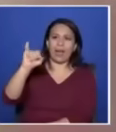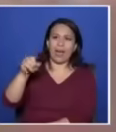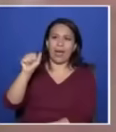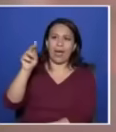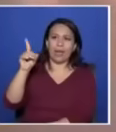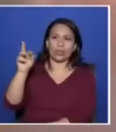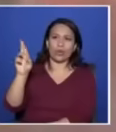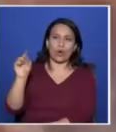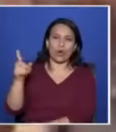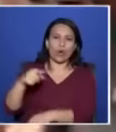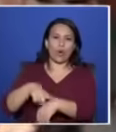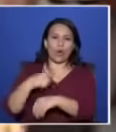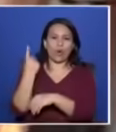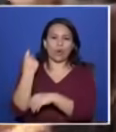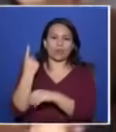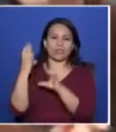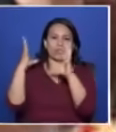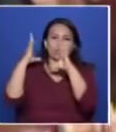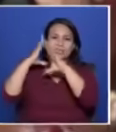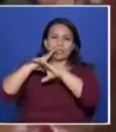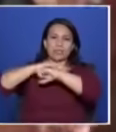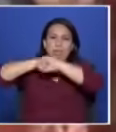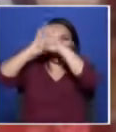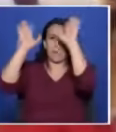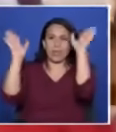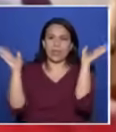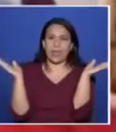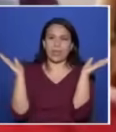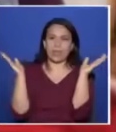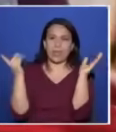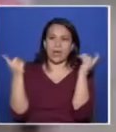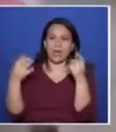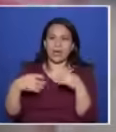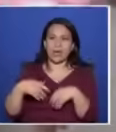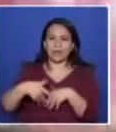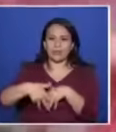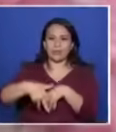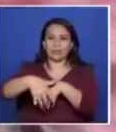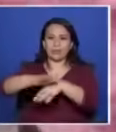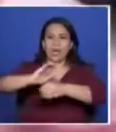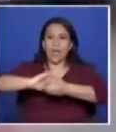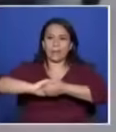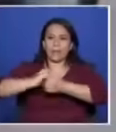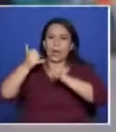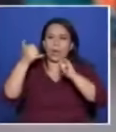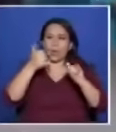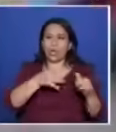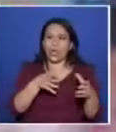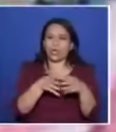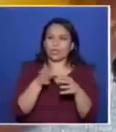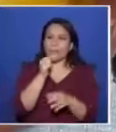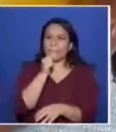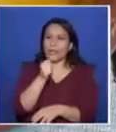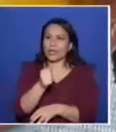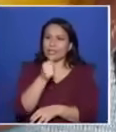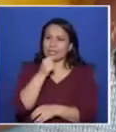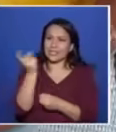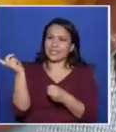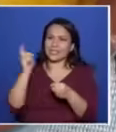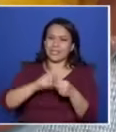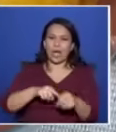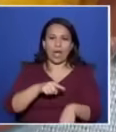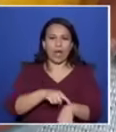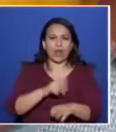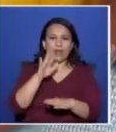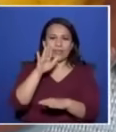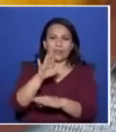11 de la mañana del sábado 10 de febrero, abre el desfile de carnaval organizado por Amistad Club y la Asociación de Periodistas, mientras que en horas